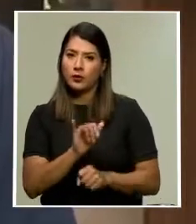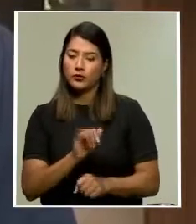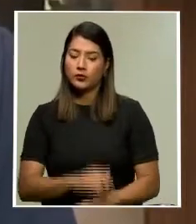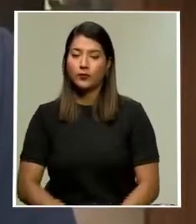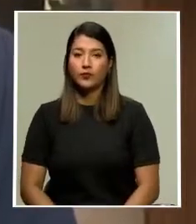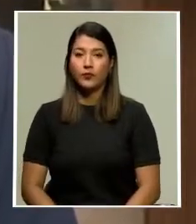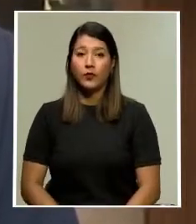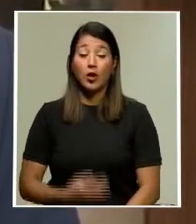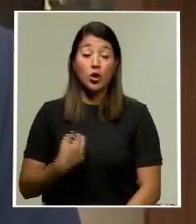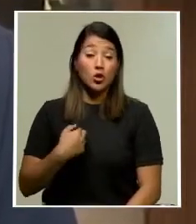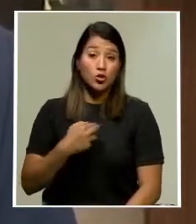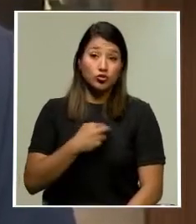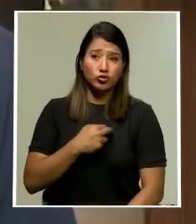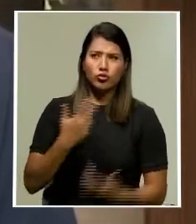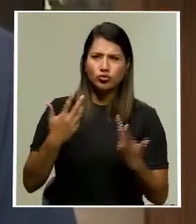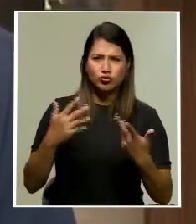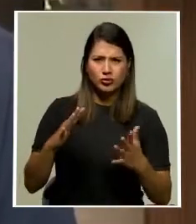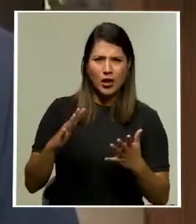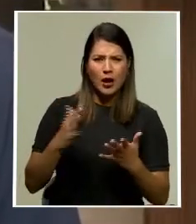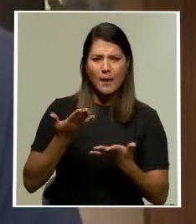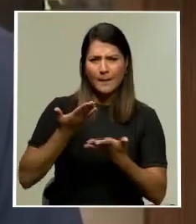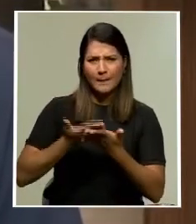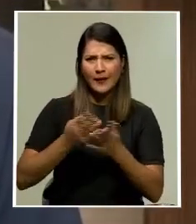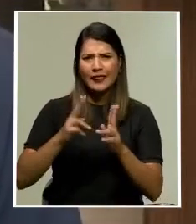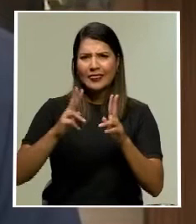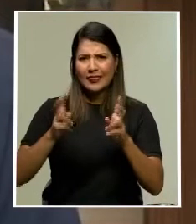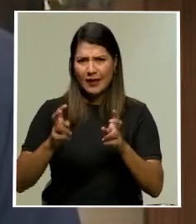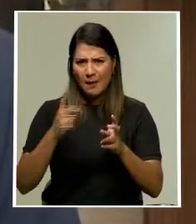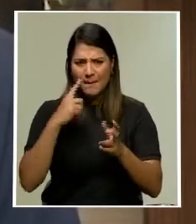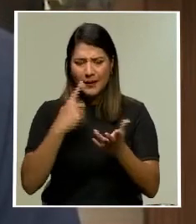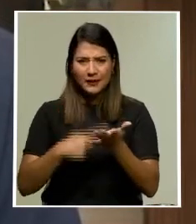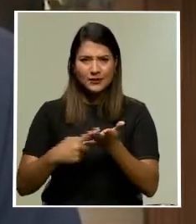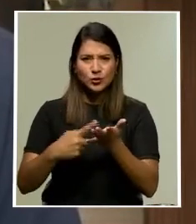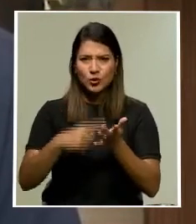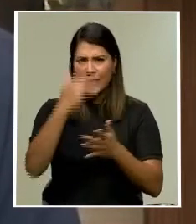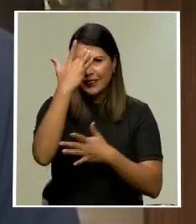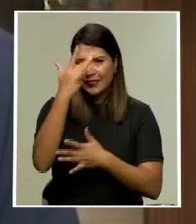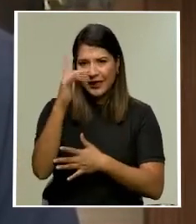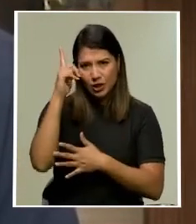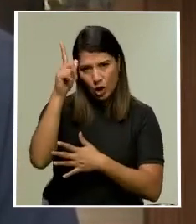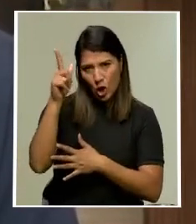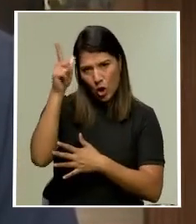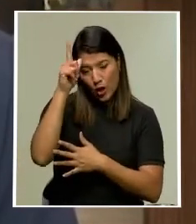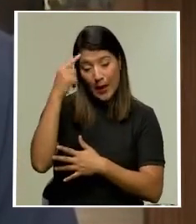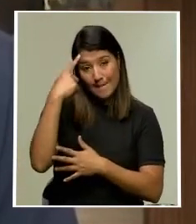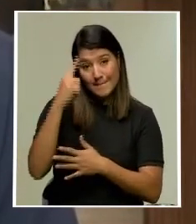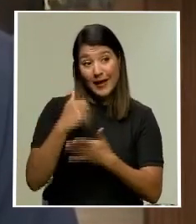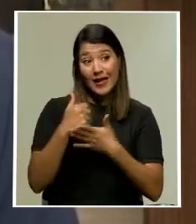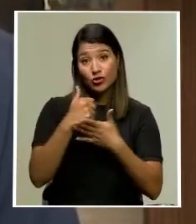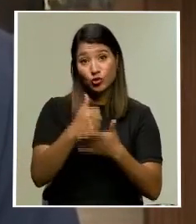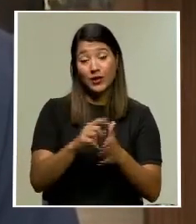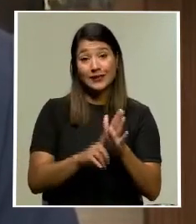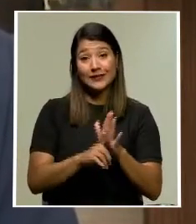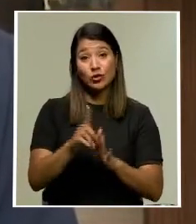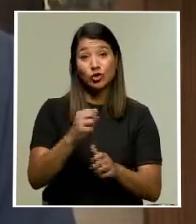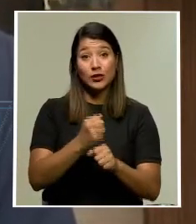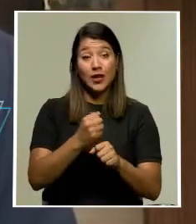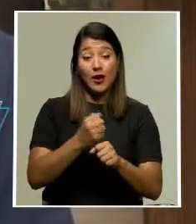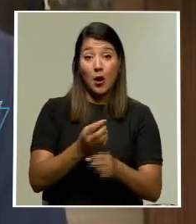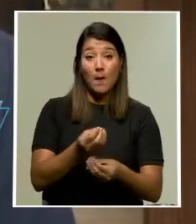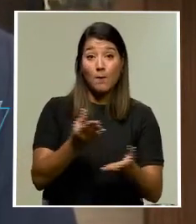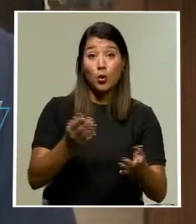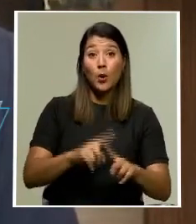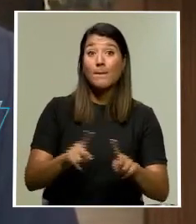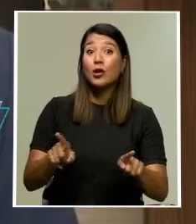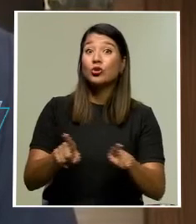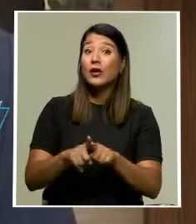Bueno, nosotros hemos presentado mociones inteligentes, lógicas, que vengan a favorecer no solamente el desarrollo del empleo público, sino también